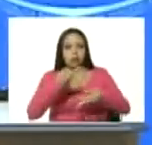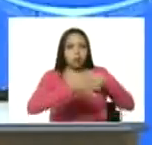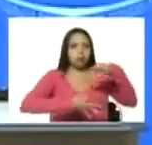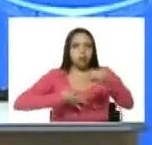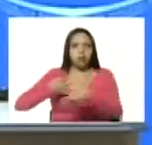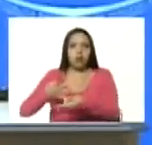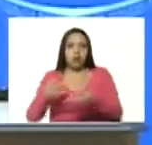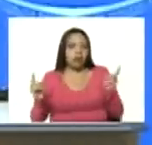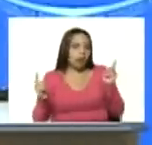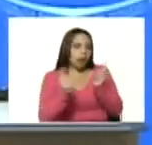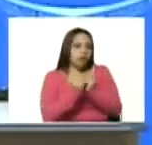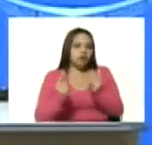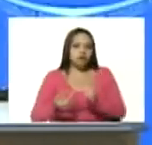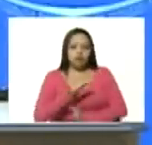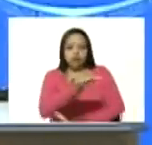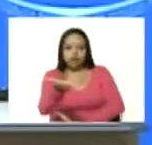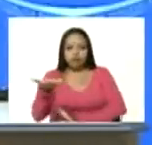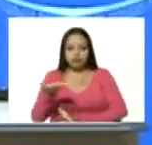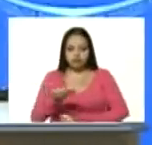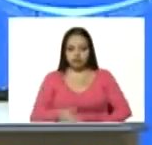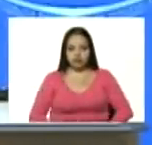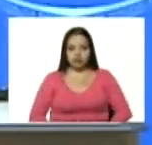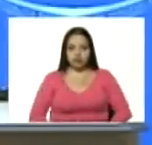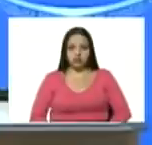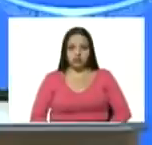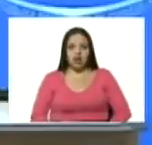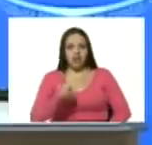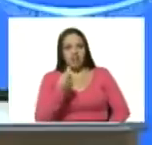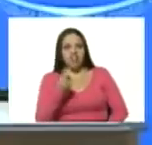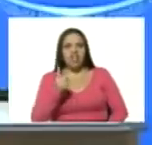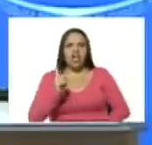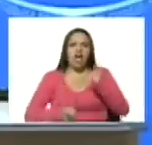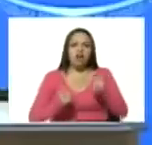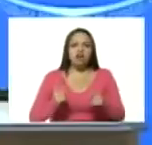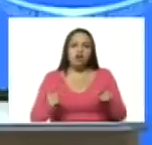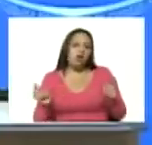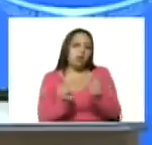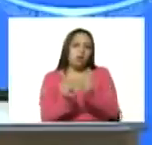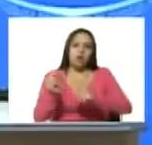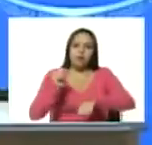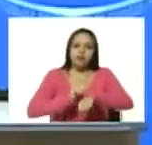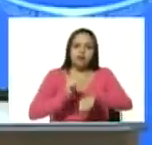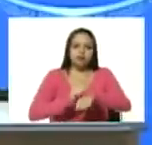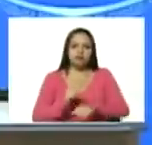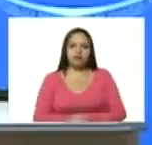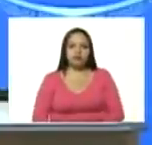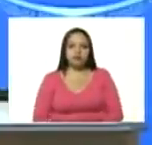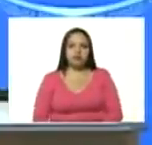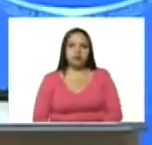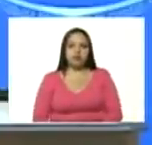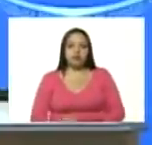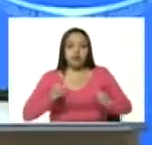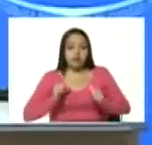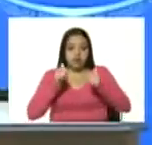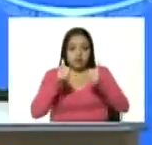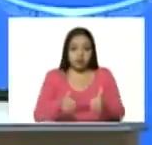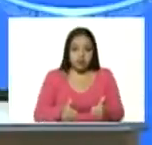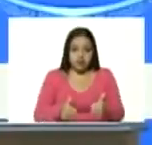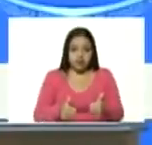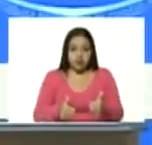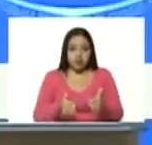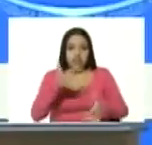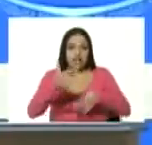brevemente con ustedes. Cuando faltan unos pocos minutos para que se inicie la